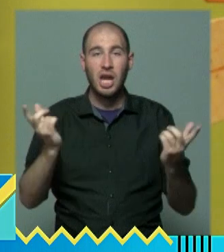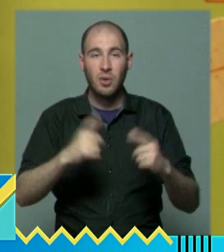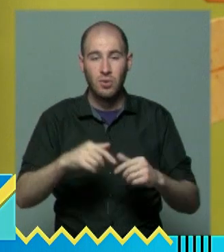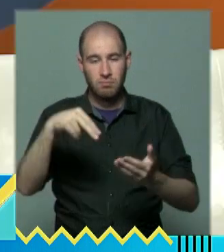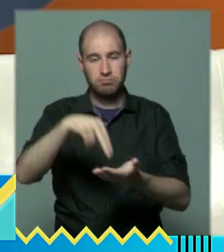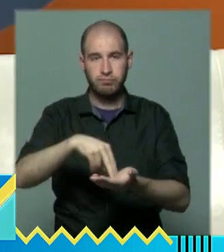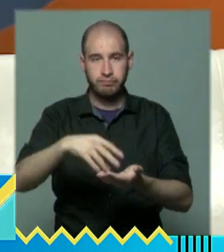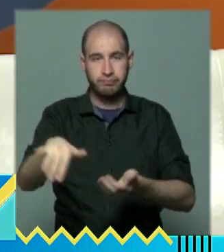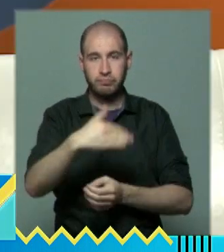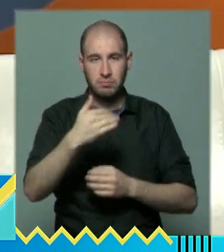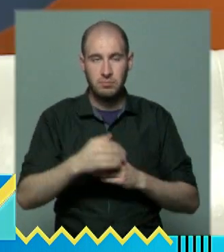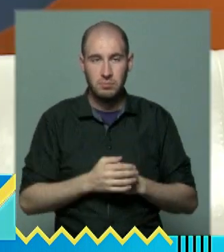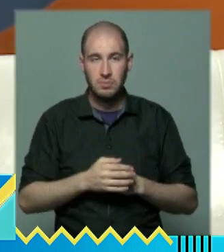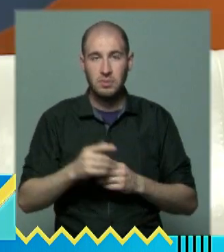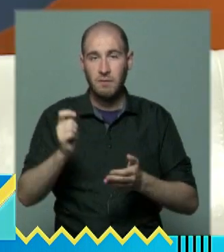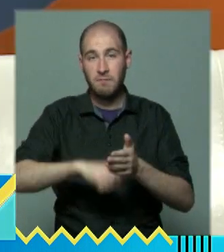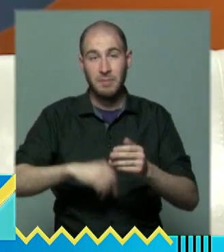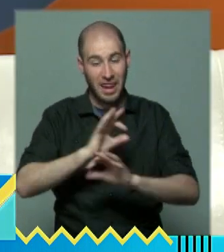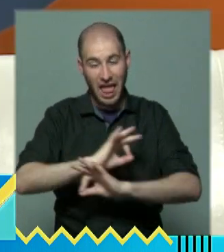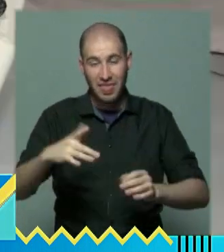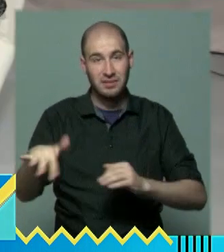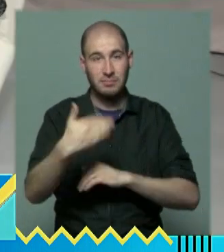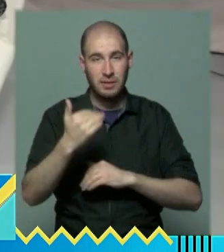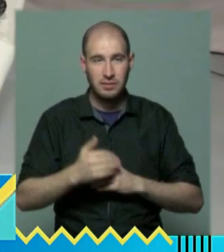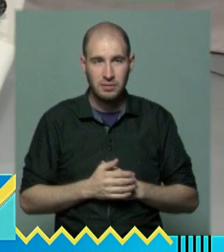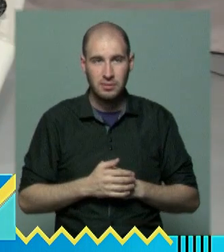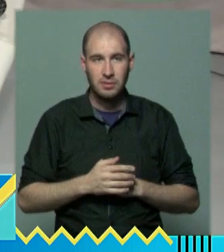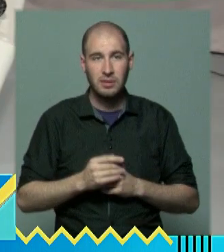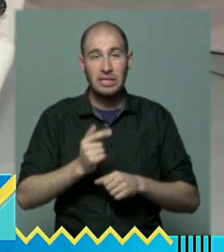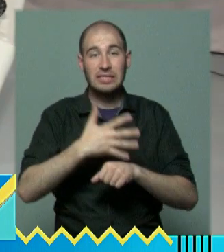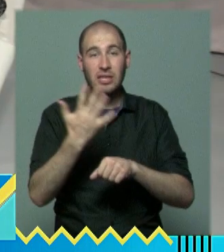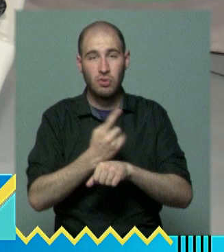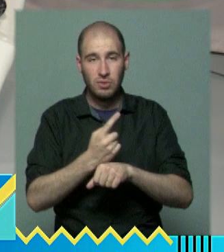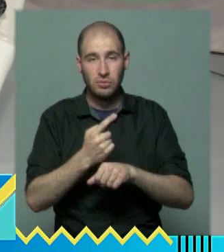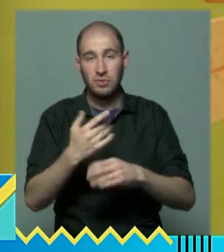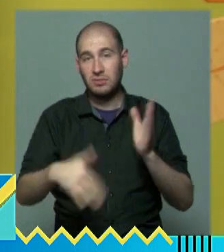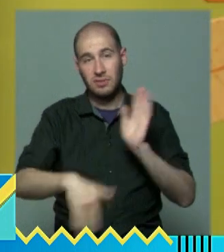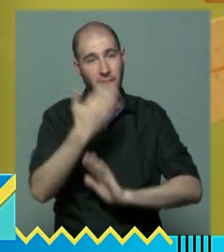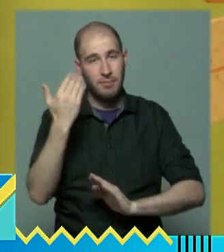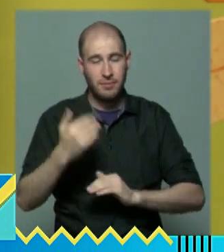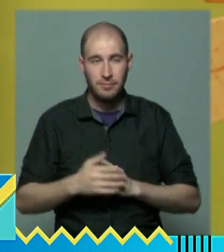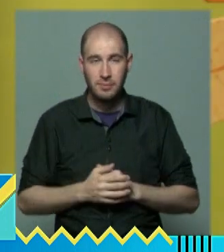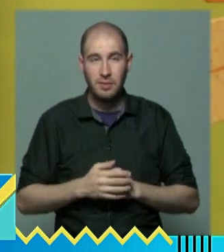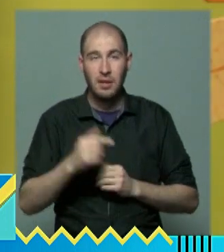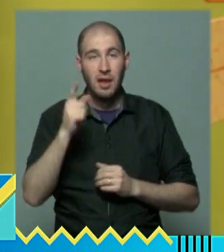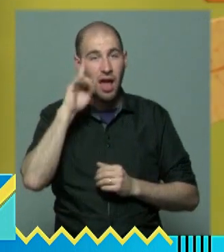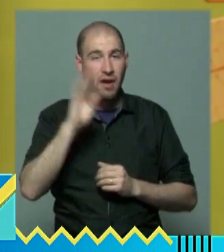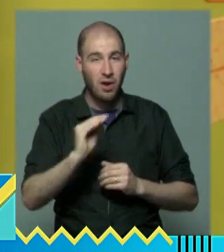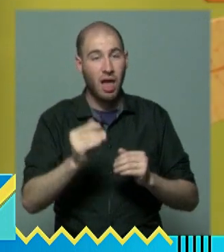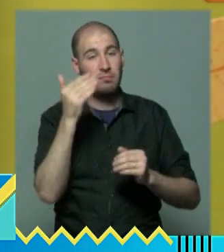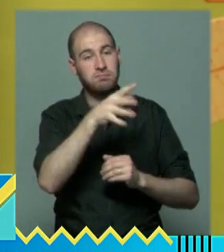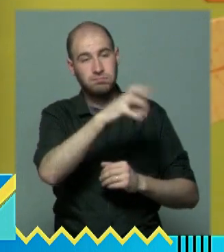y han dicho no firmo nada y se van. Claro. Uno pidió 5 minutos y se escapó directamente, o sea, y fue y buscó su abogado,